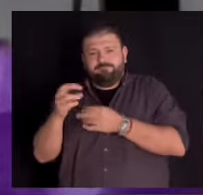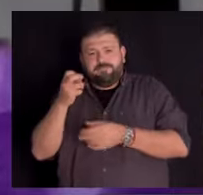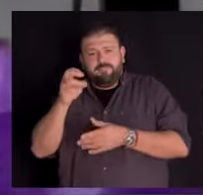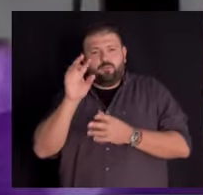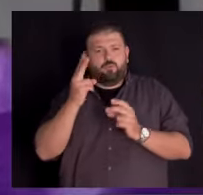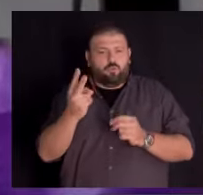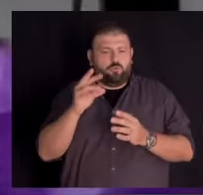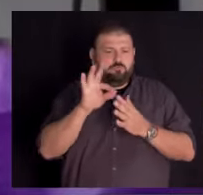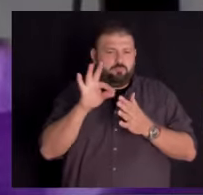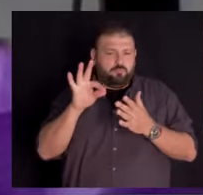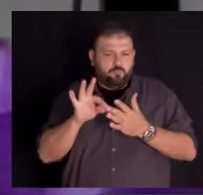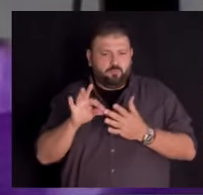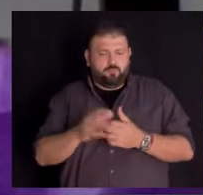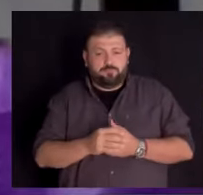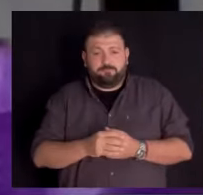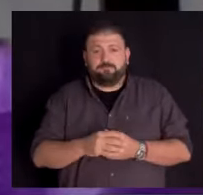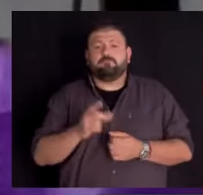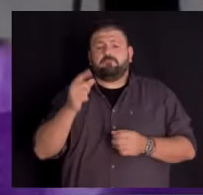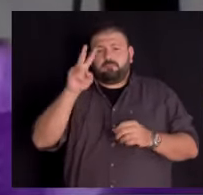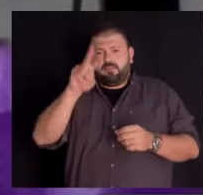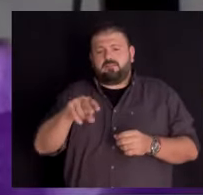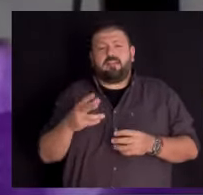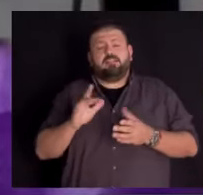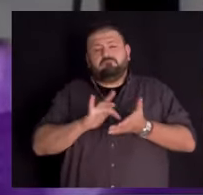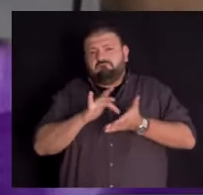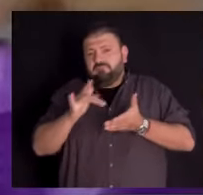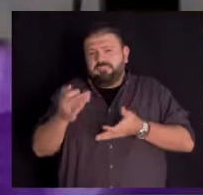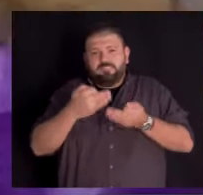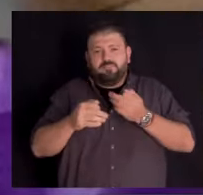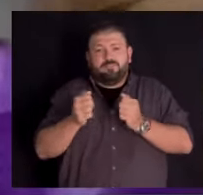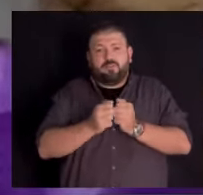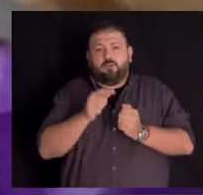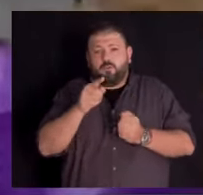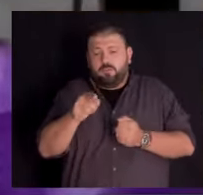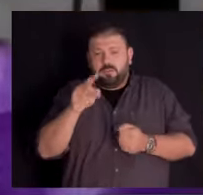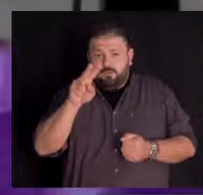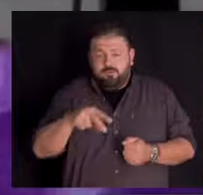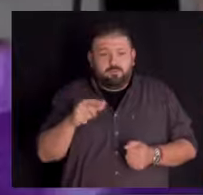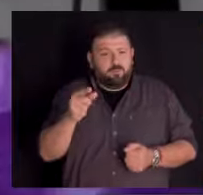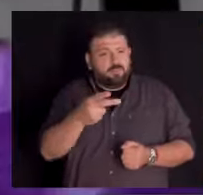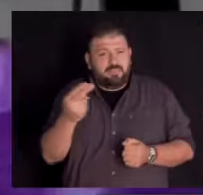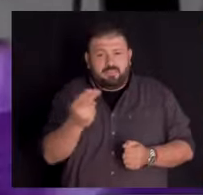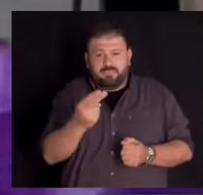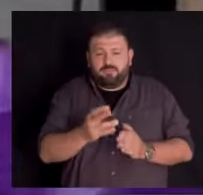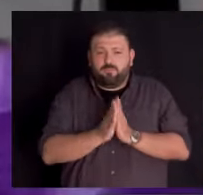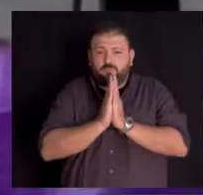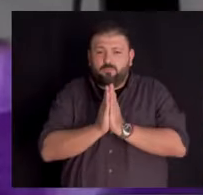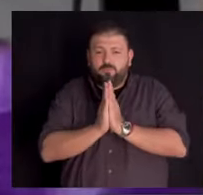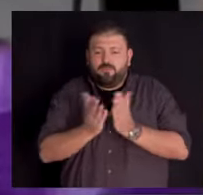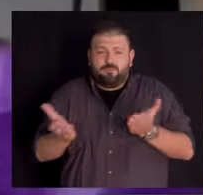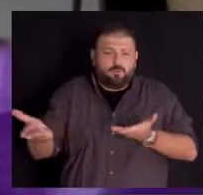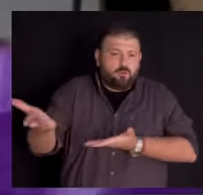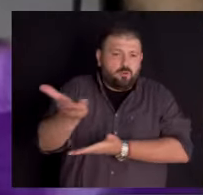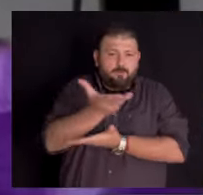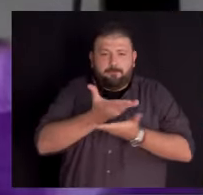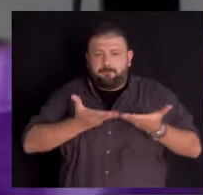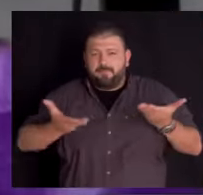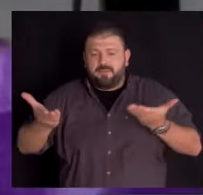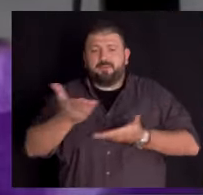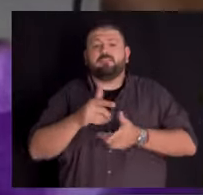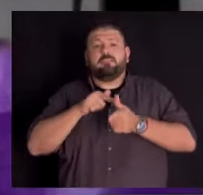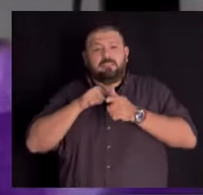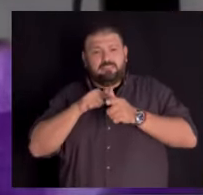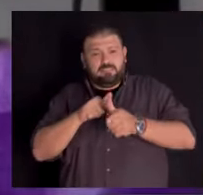Así es que, pues obviamente es un placer poder estar contigo. Necesito que por favor estés compartiendo esta liga.